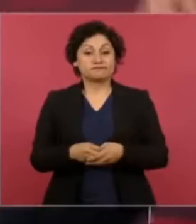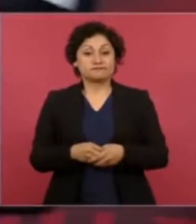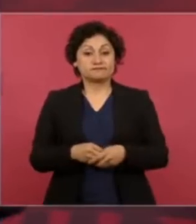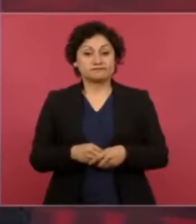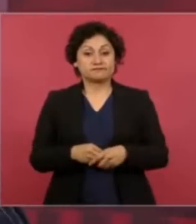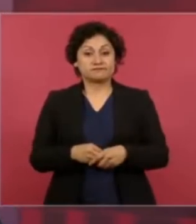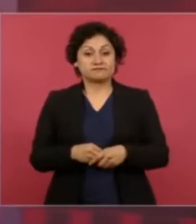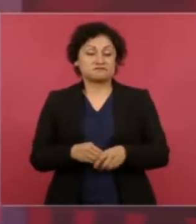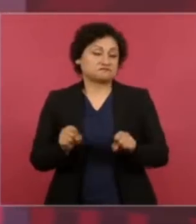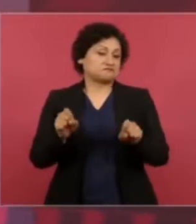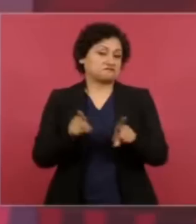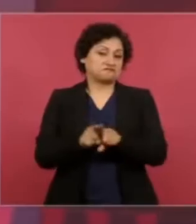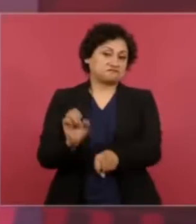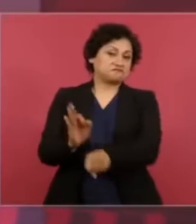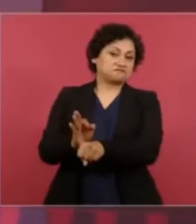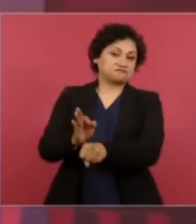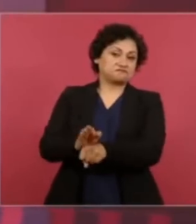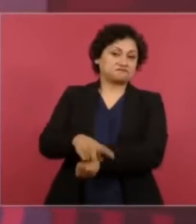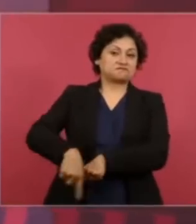al Poder Judicial.